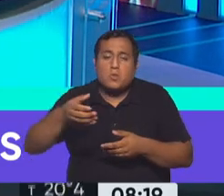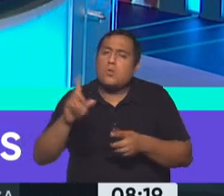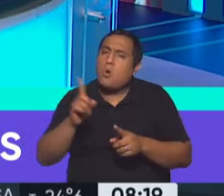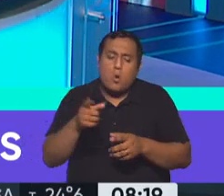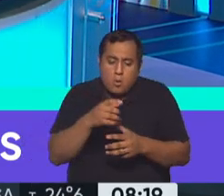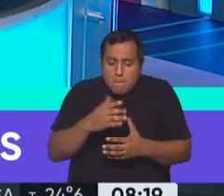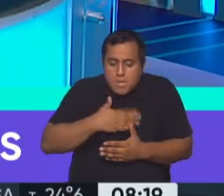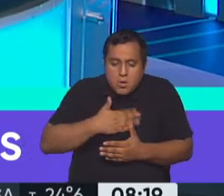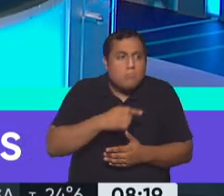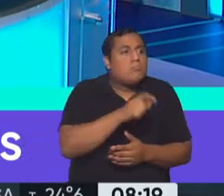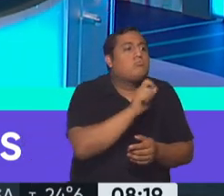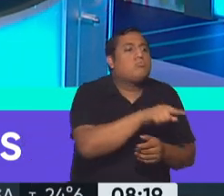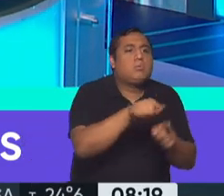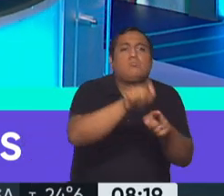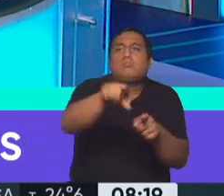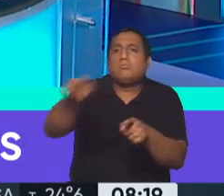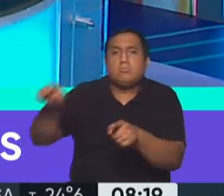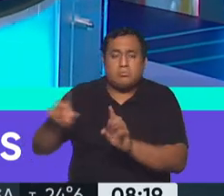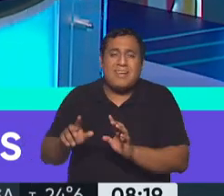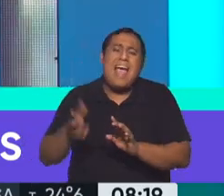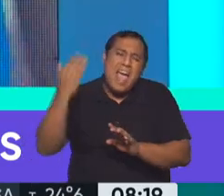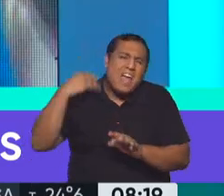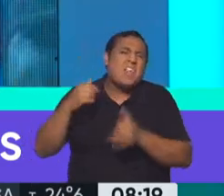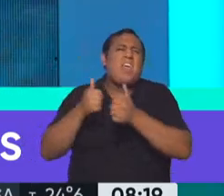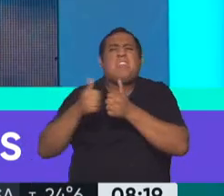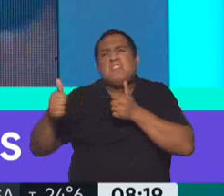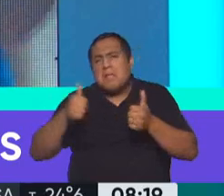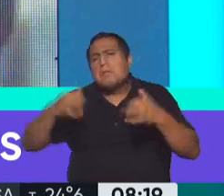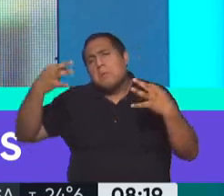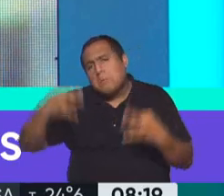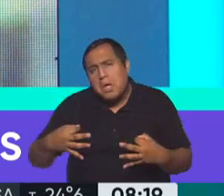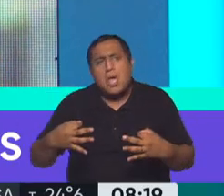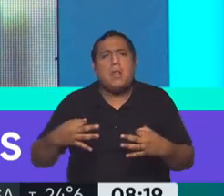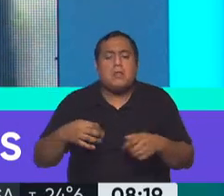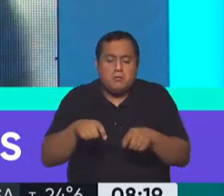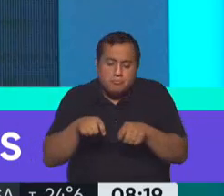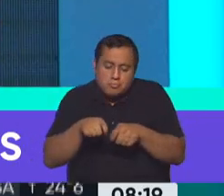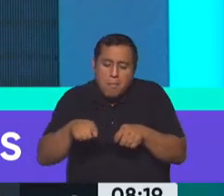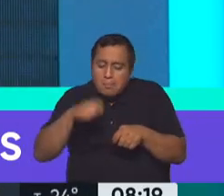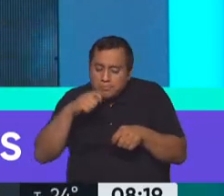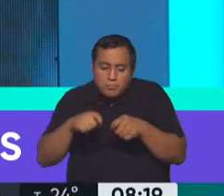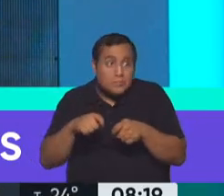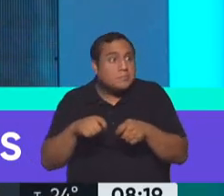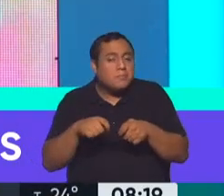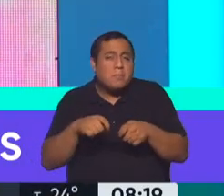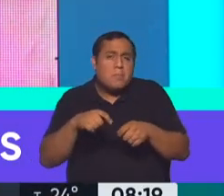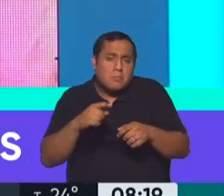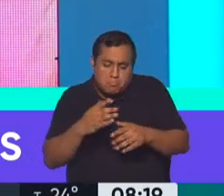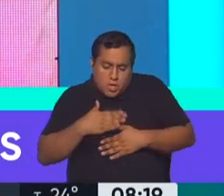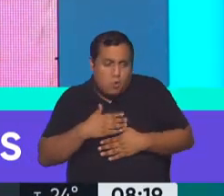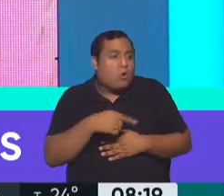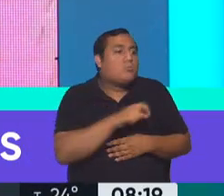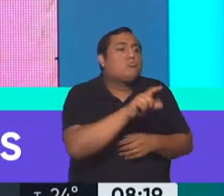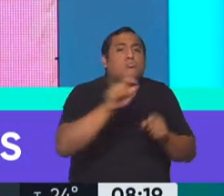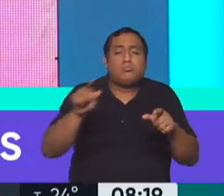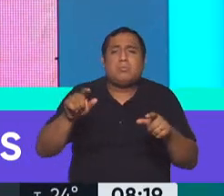al principio como estamos todos muy bien distanciados este usando cada uno sus cubiertos a medida que va transcurriendo la noche si